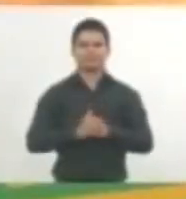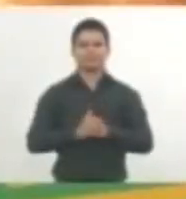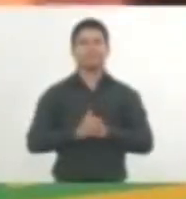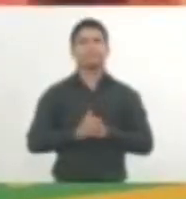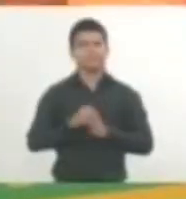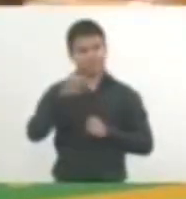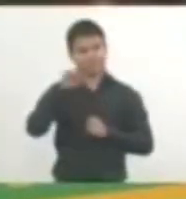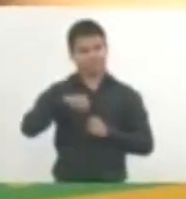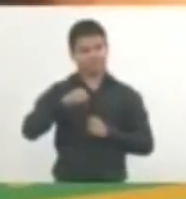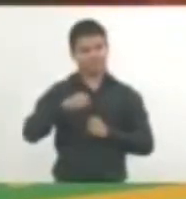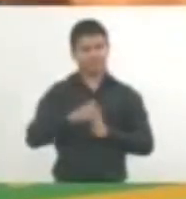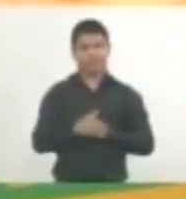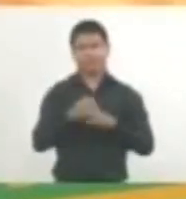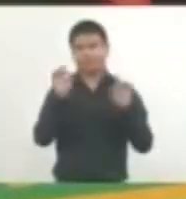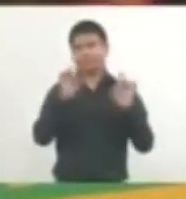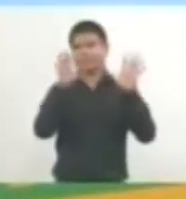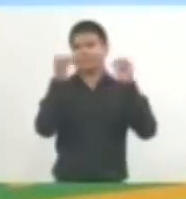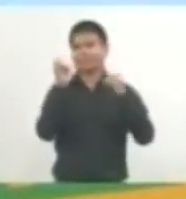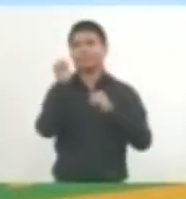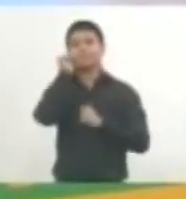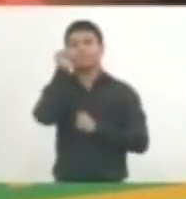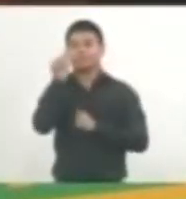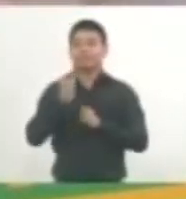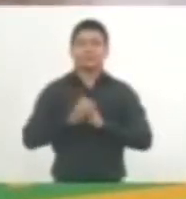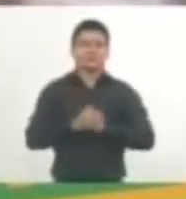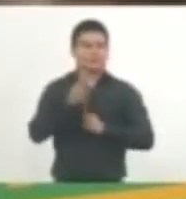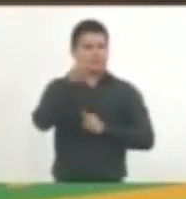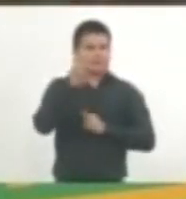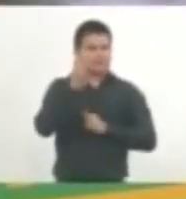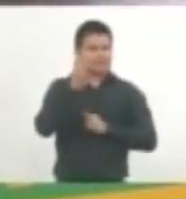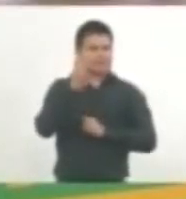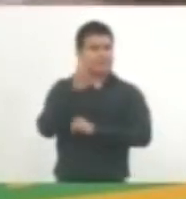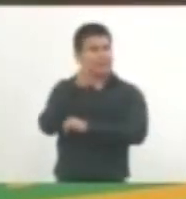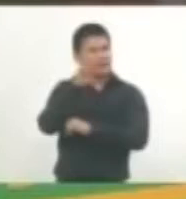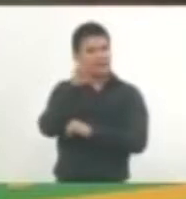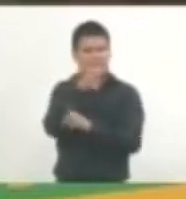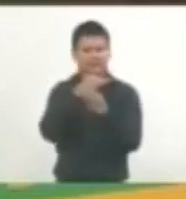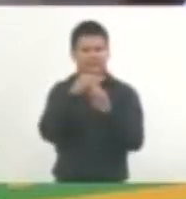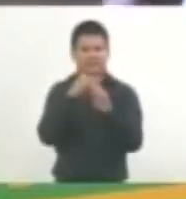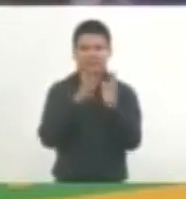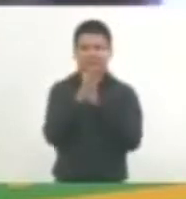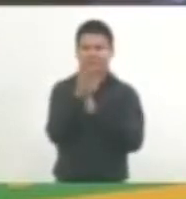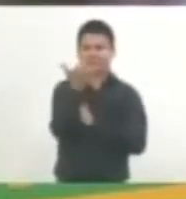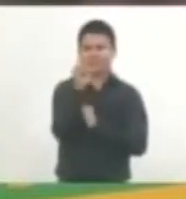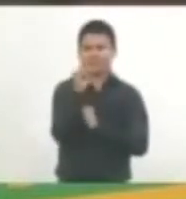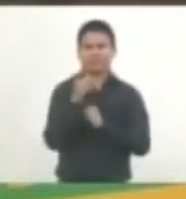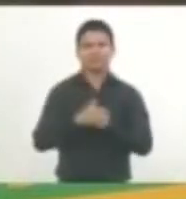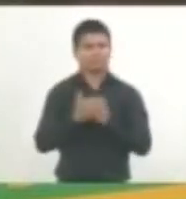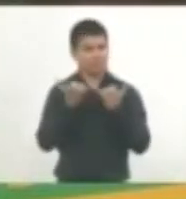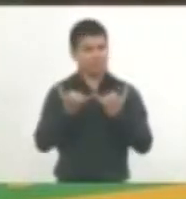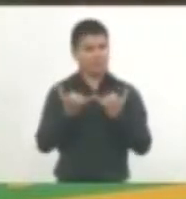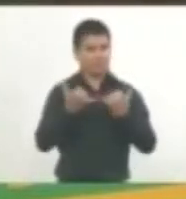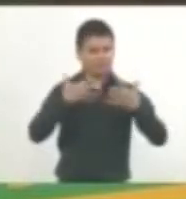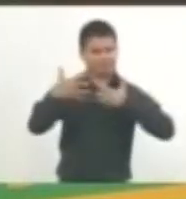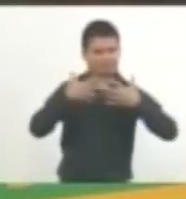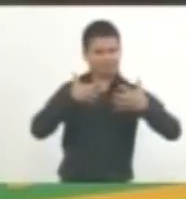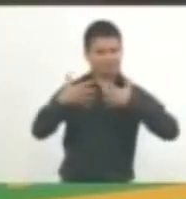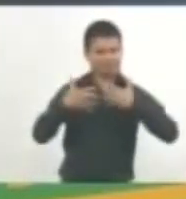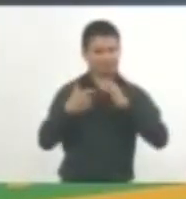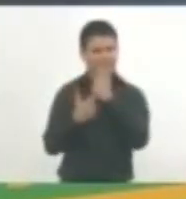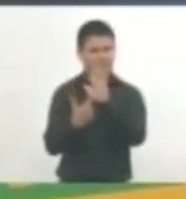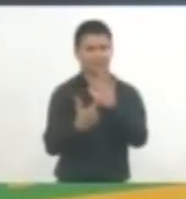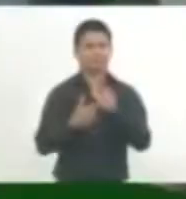Señor, la suerte está echada. Mañana a las 3:30 de la tarde, Colombia-Bolivia. No es más por hoy, vamos con nuestra sección de